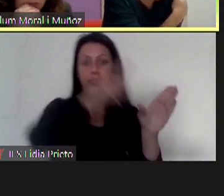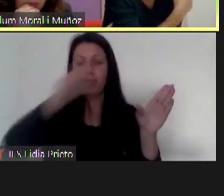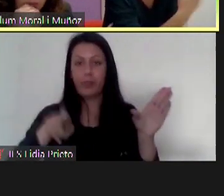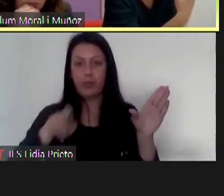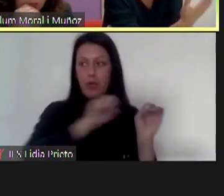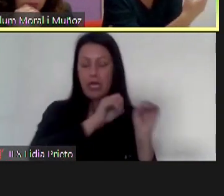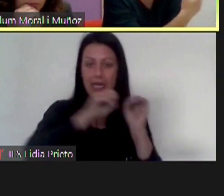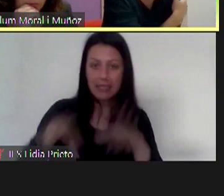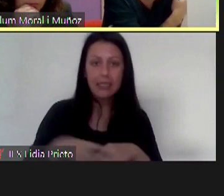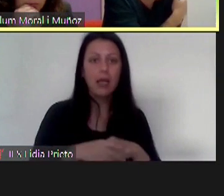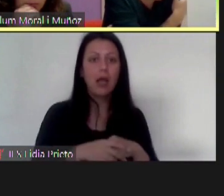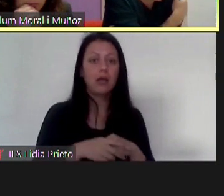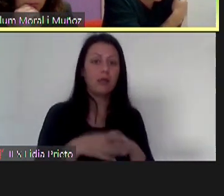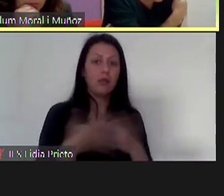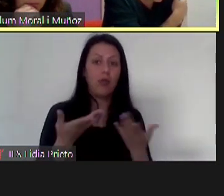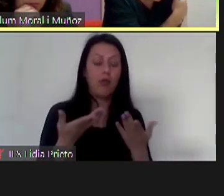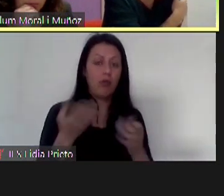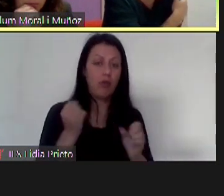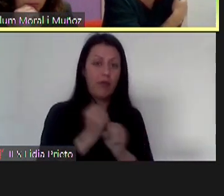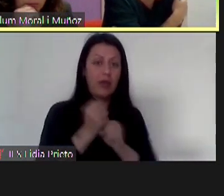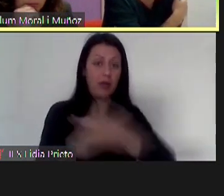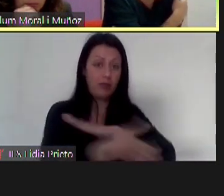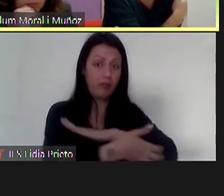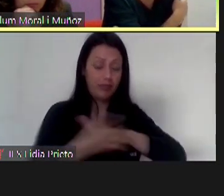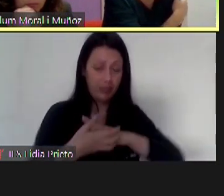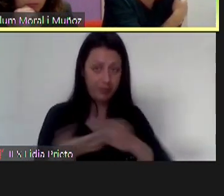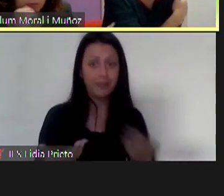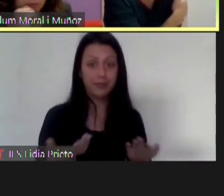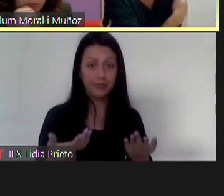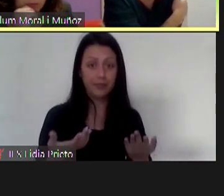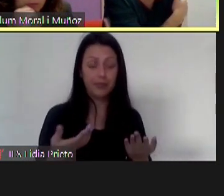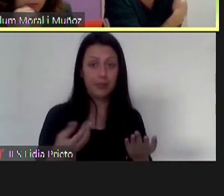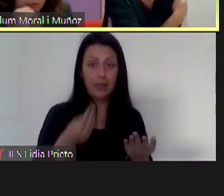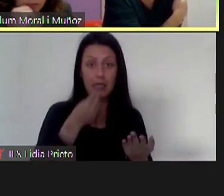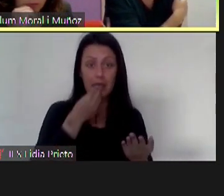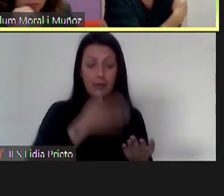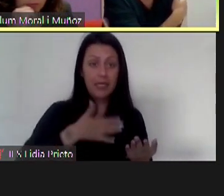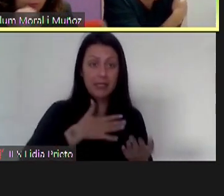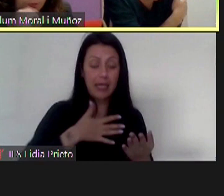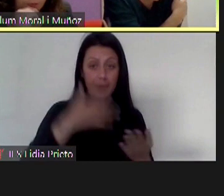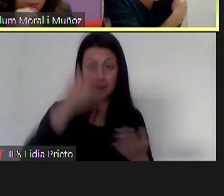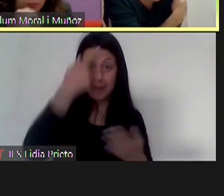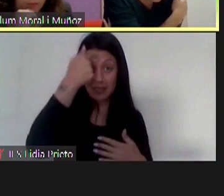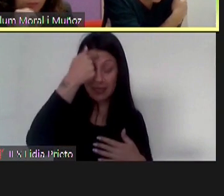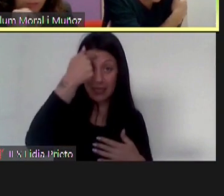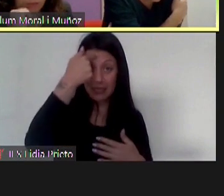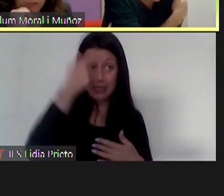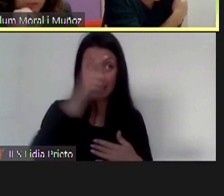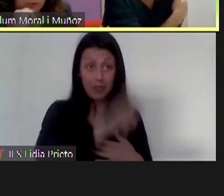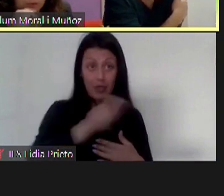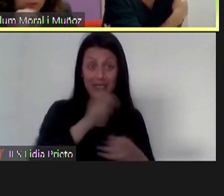despedido o la precariedad laboral que todos conocemos, perjudican el bienestar mental de las personas que afrontan estas